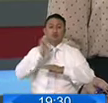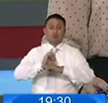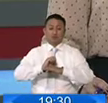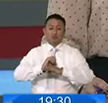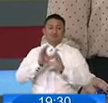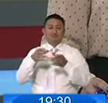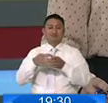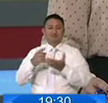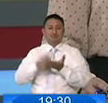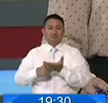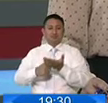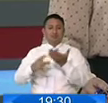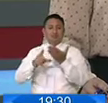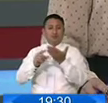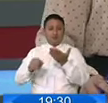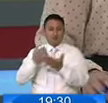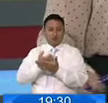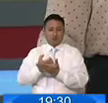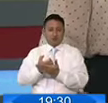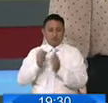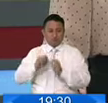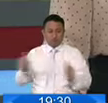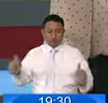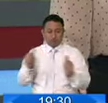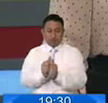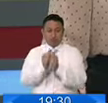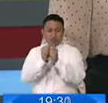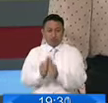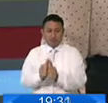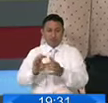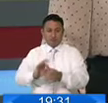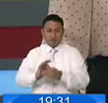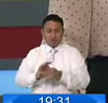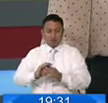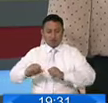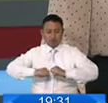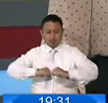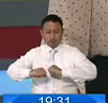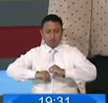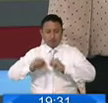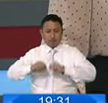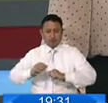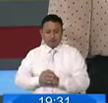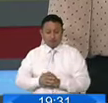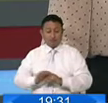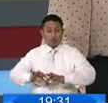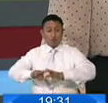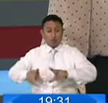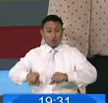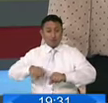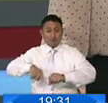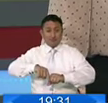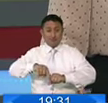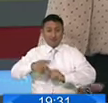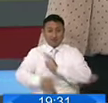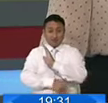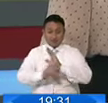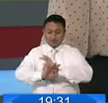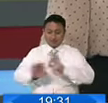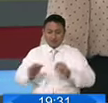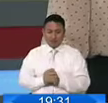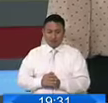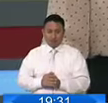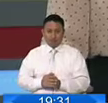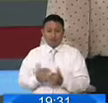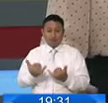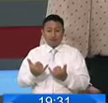de análisis financiero y económico trabajarán mancomunadamente para enfrentar actos de corrupción en estatal petrolera para el